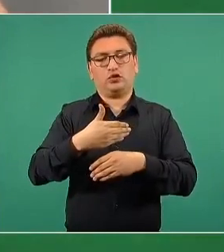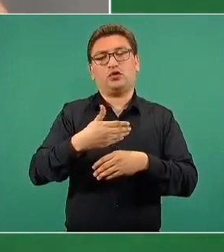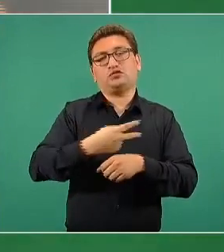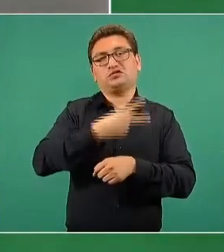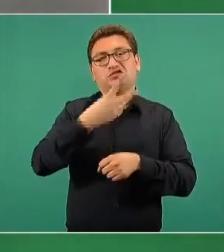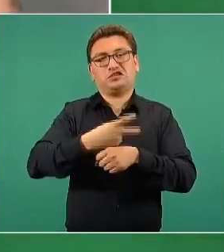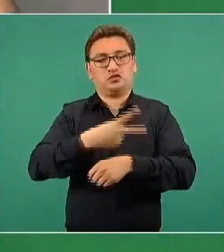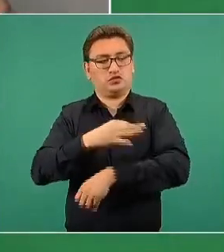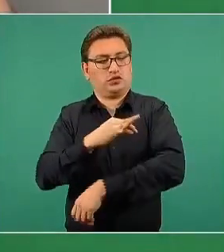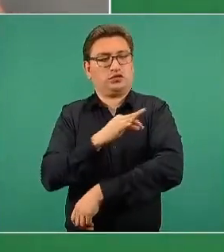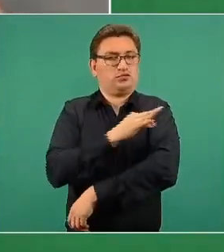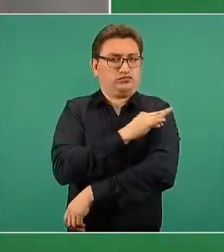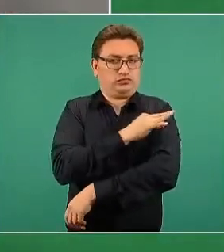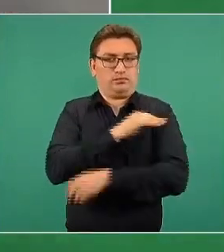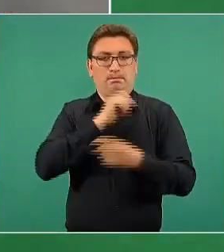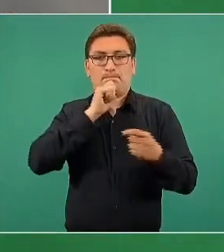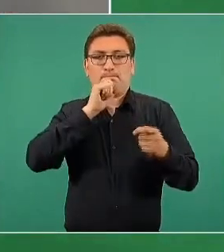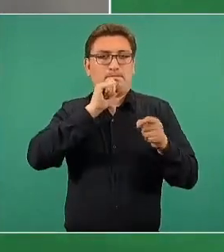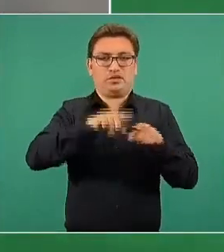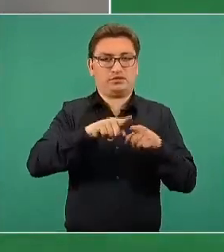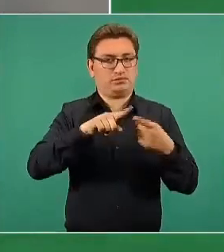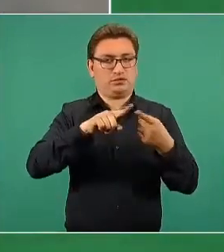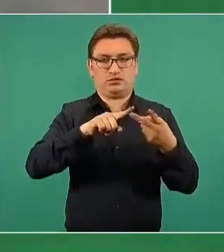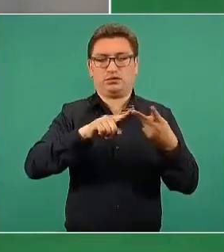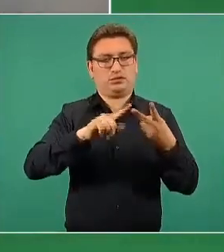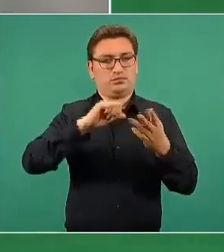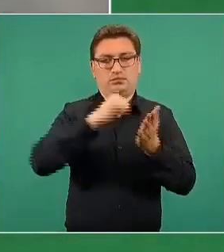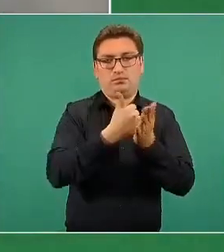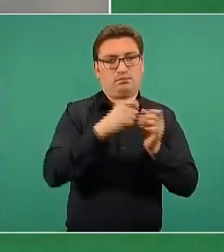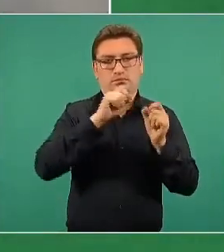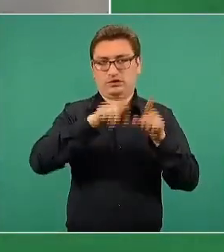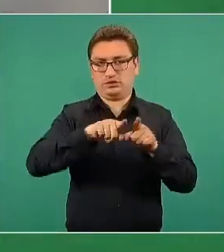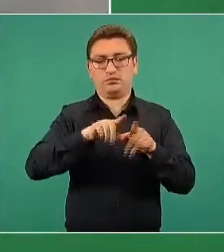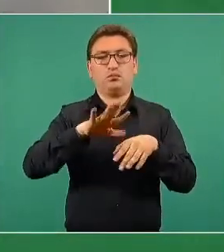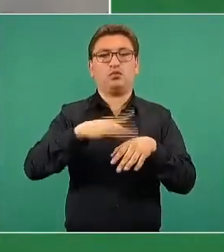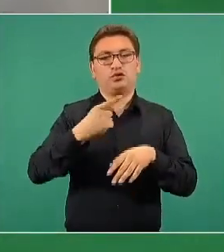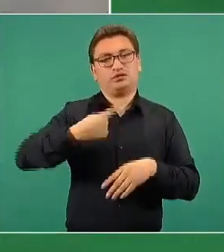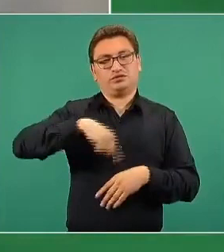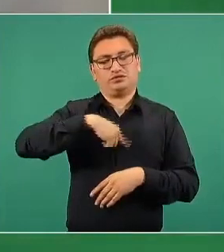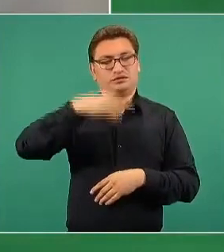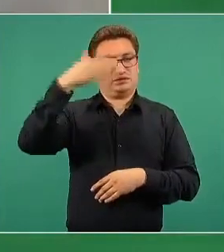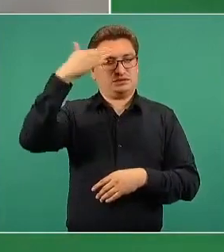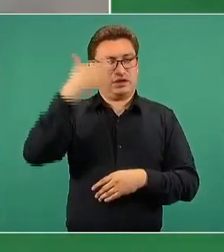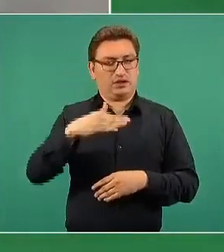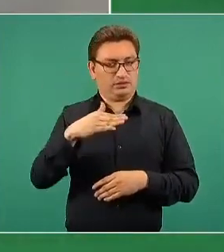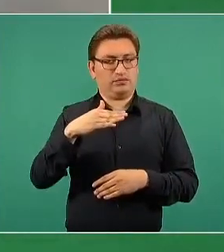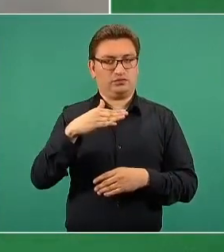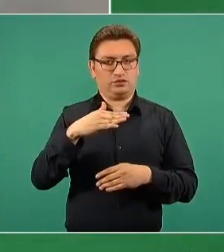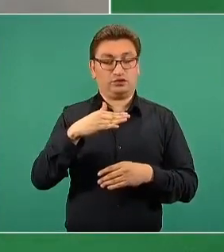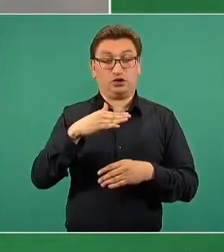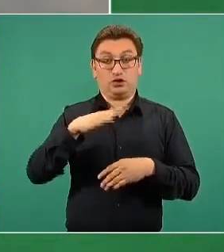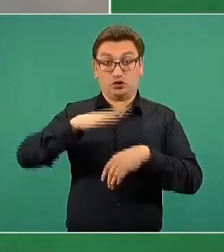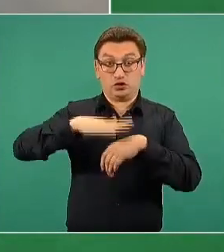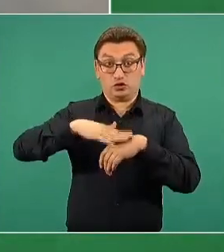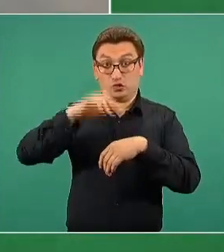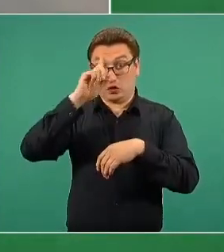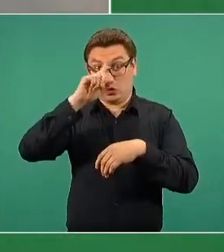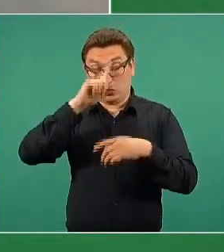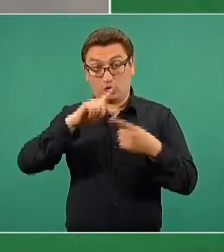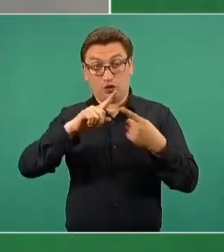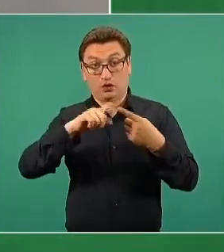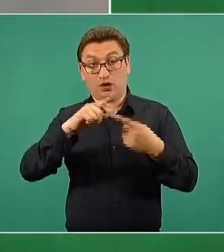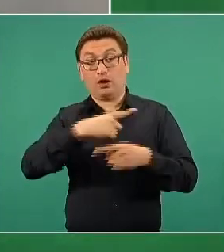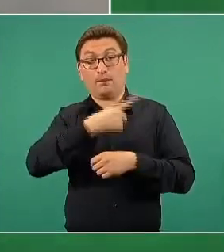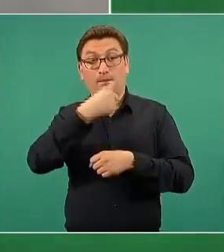aplicarle la segunda dosis de la misma marca, dado que, como todos sabemos, al momento no es recomendable